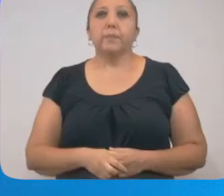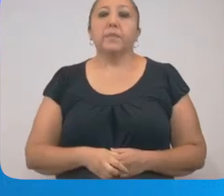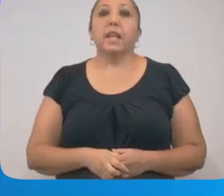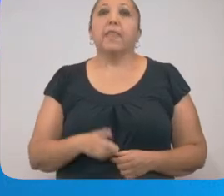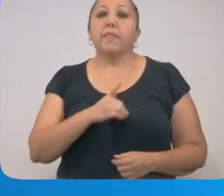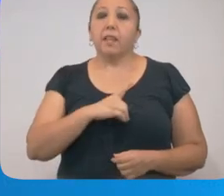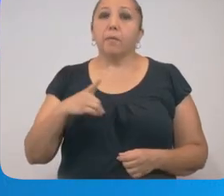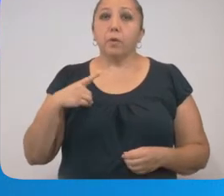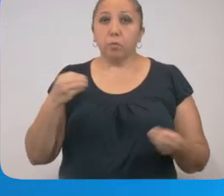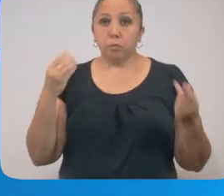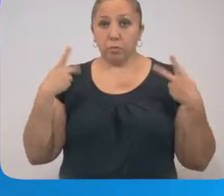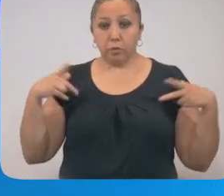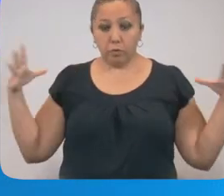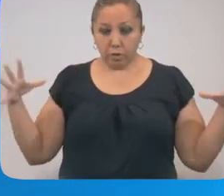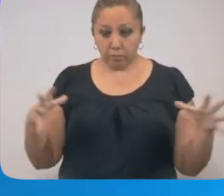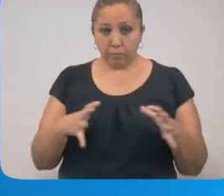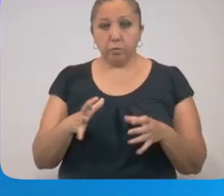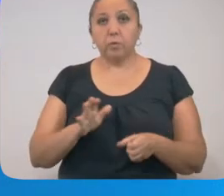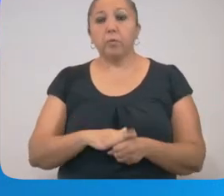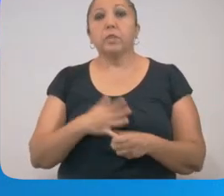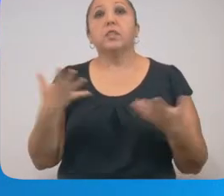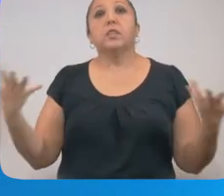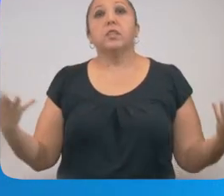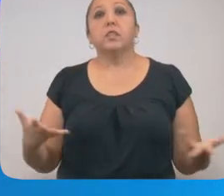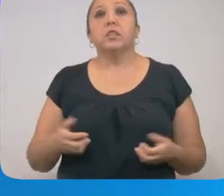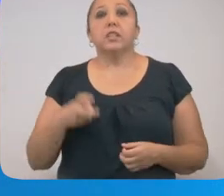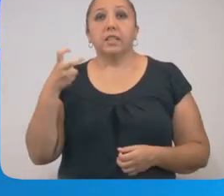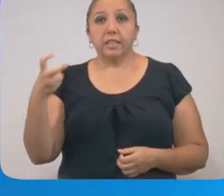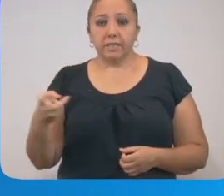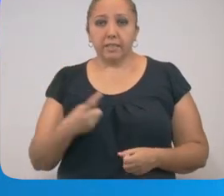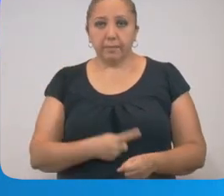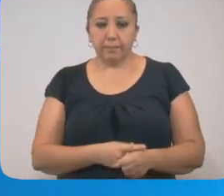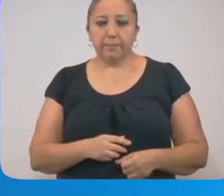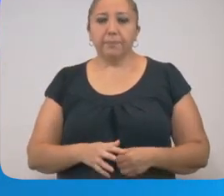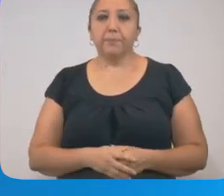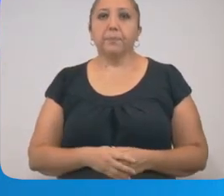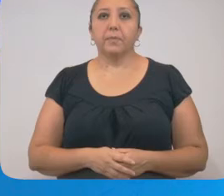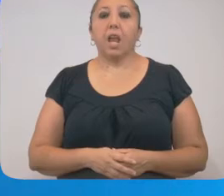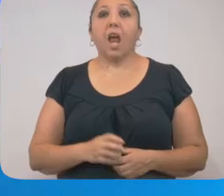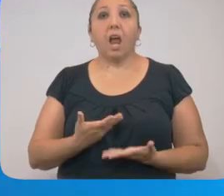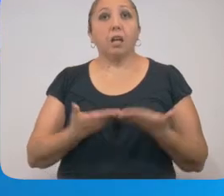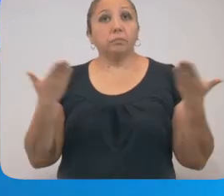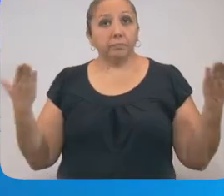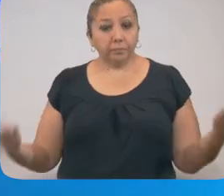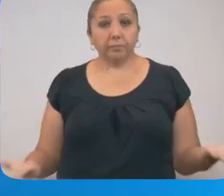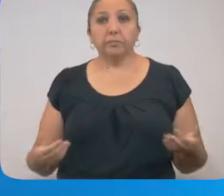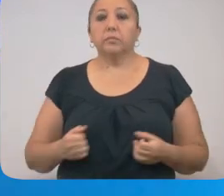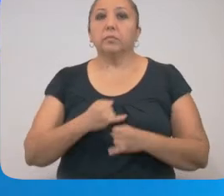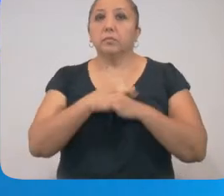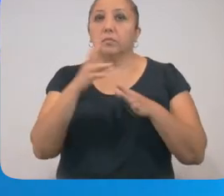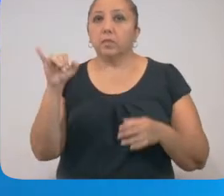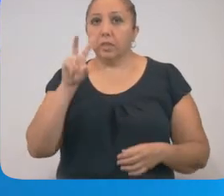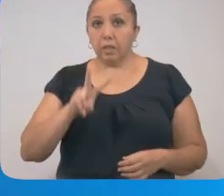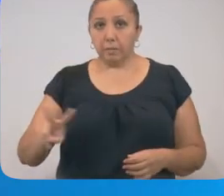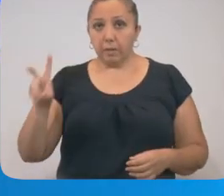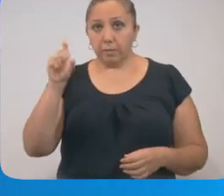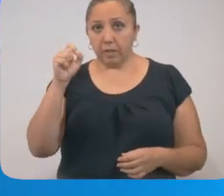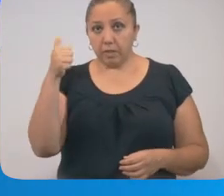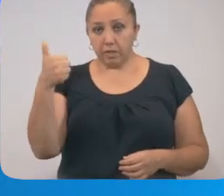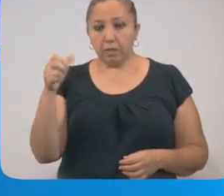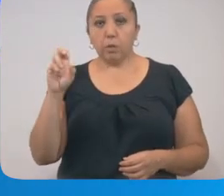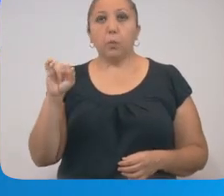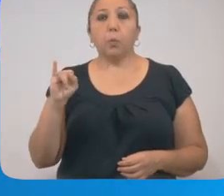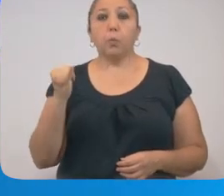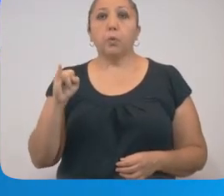debido a la intensa movilidad que provocó esta contingencia. A continuación, parte médico de este viernes 26 de